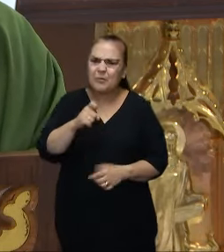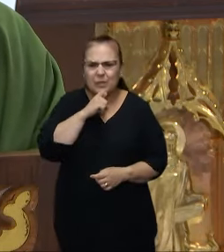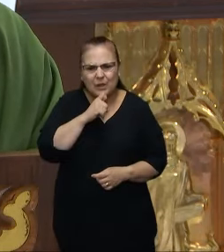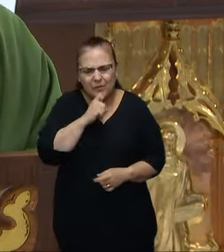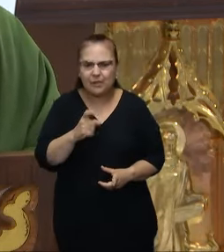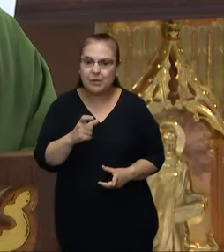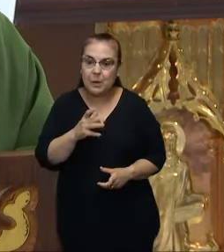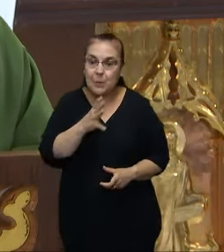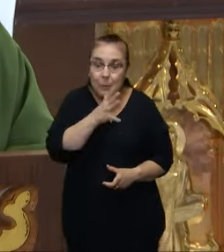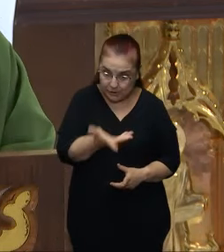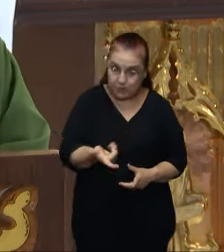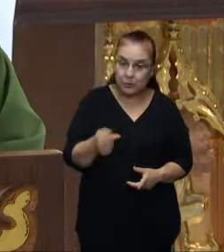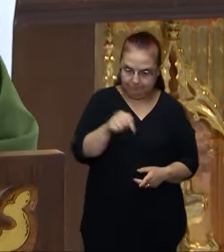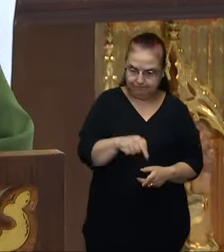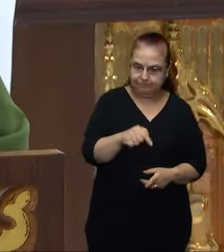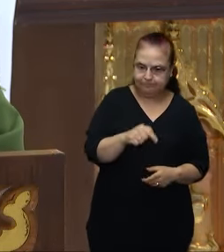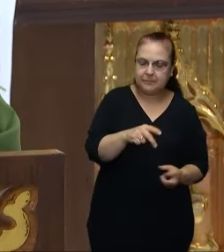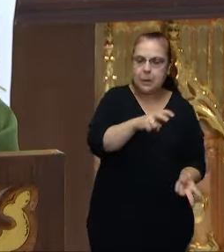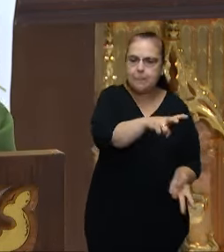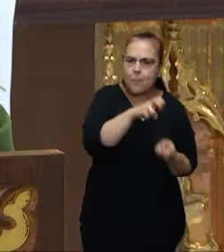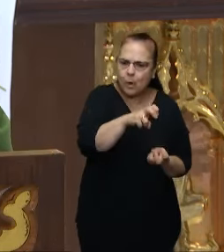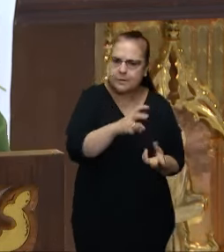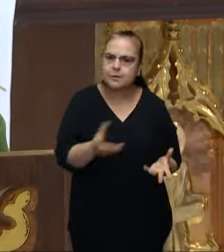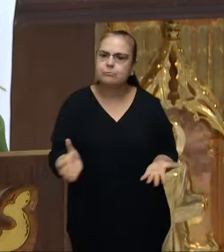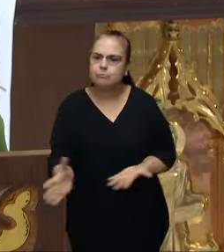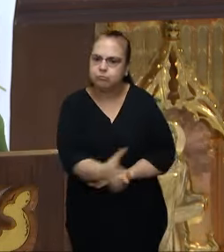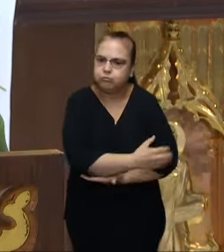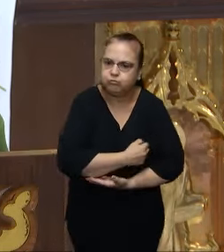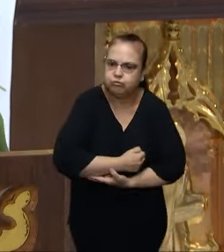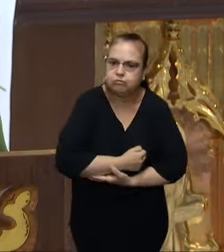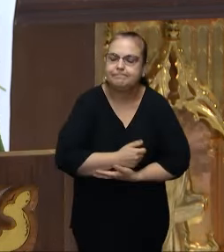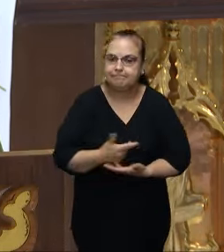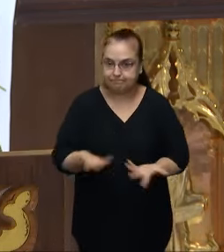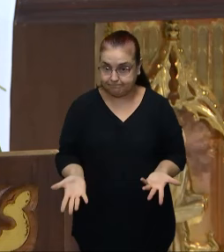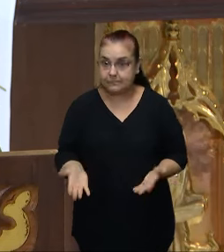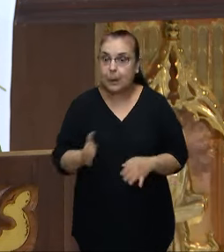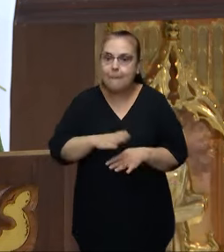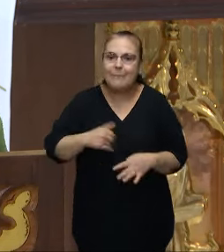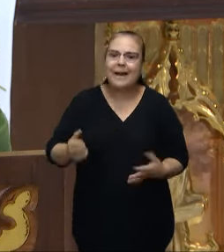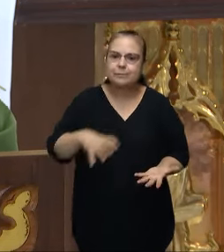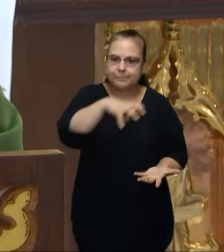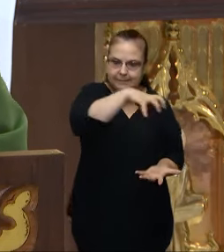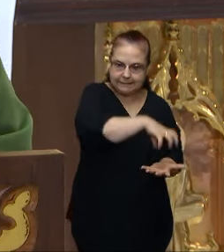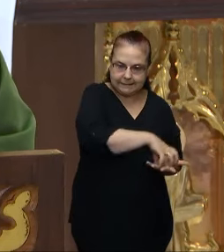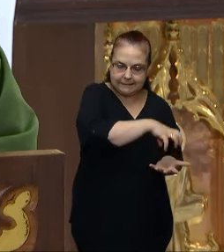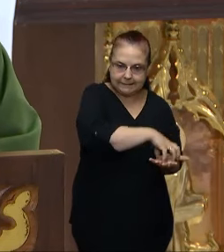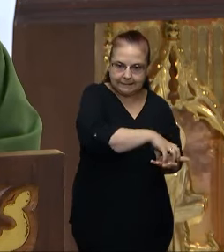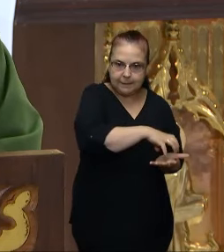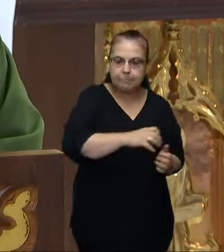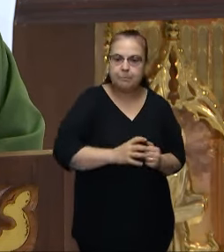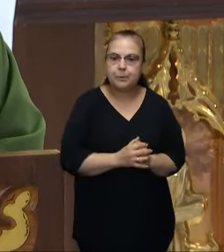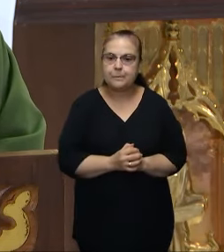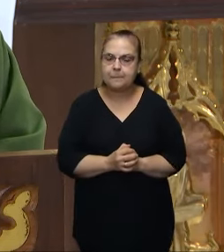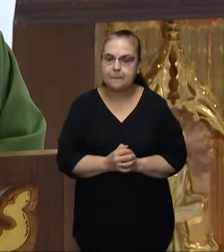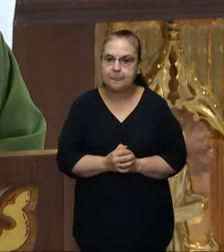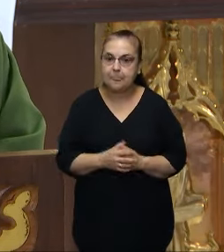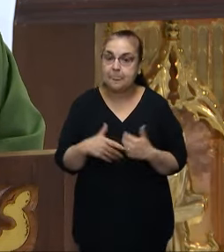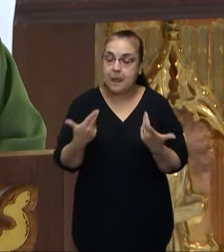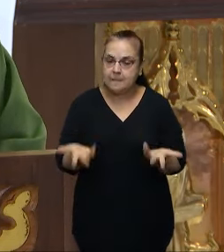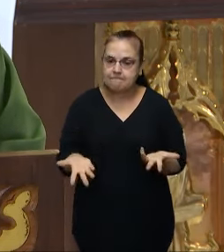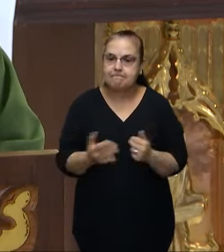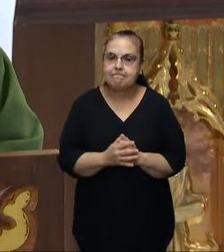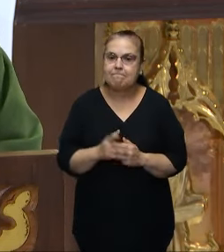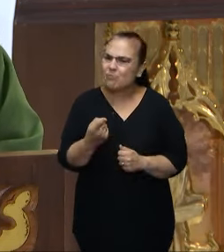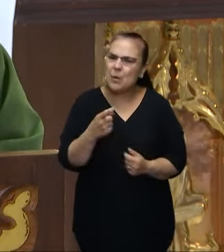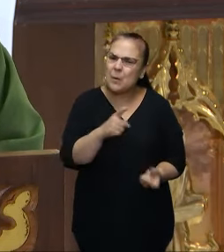estos impuestos impuestos para el templo y